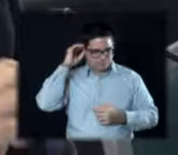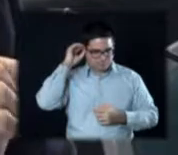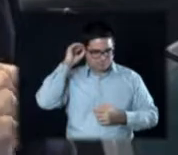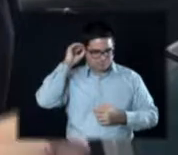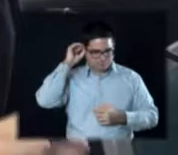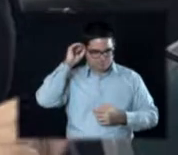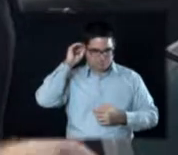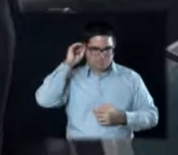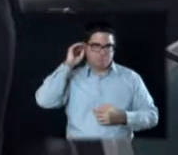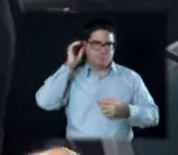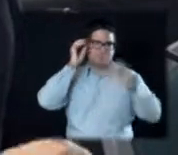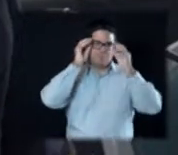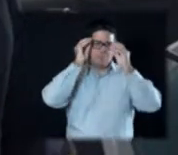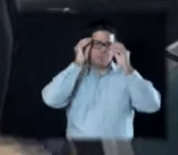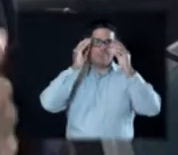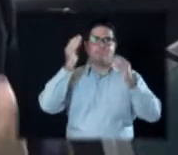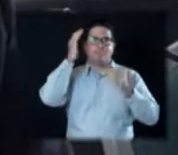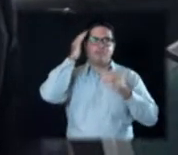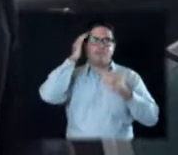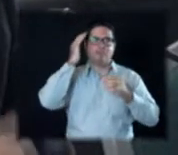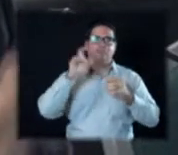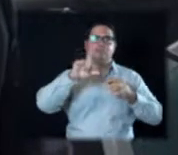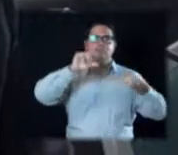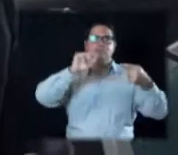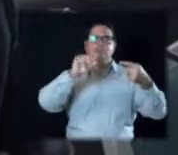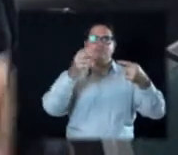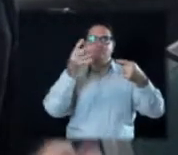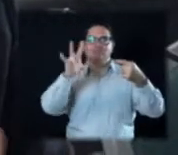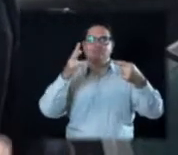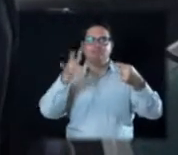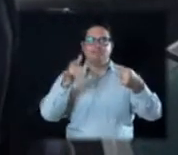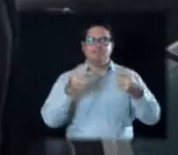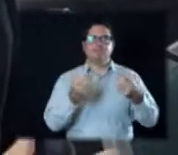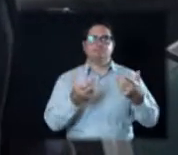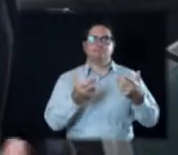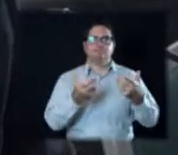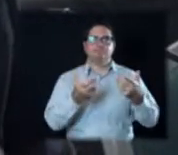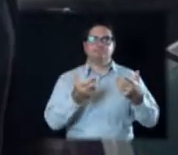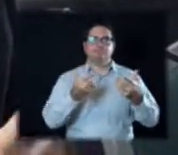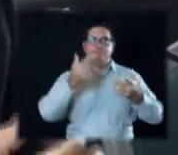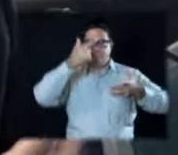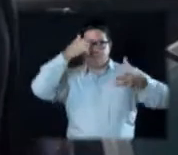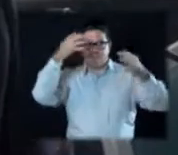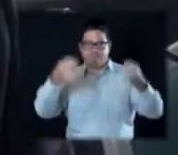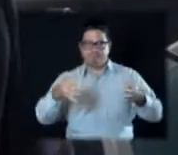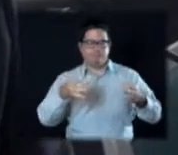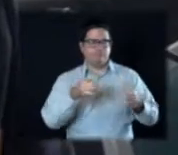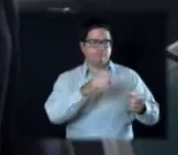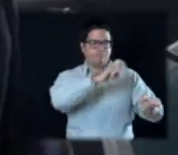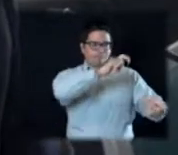año fiscal 2017 hubo una asignación para cambiar